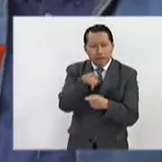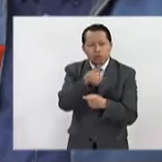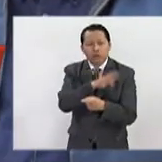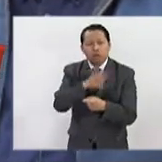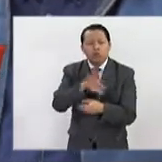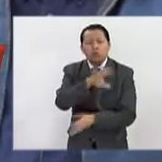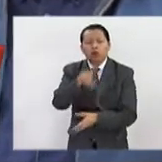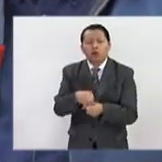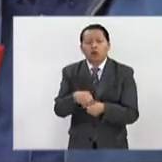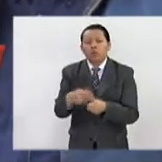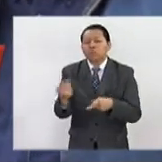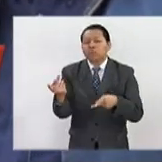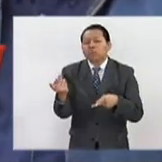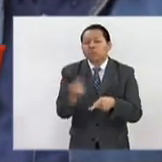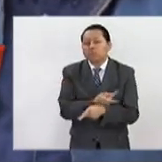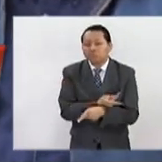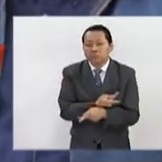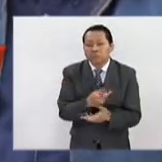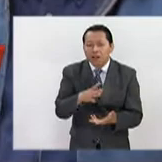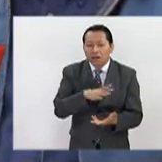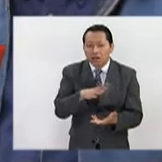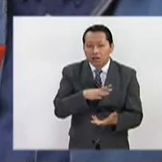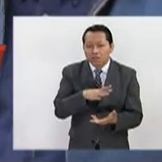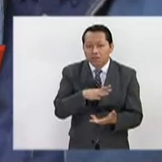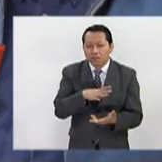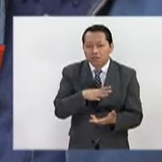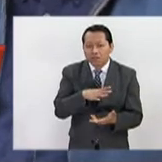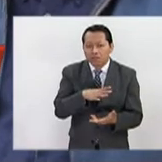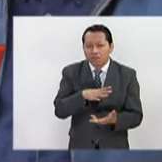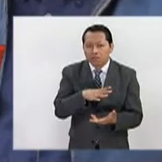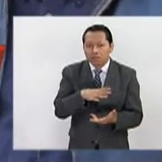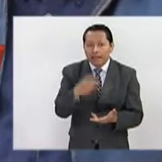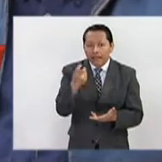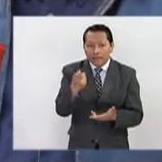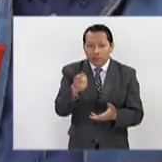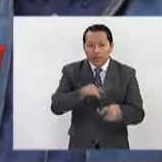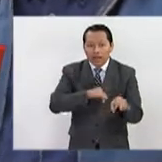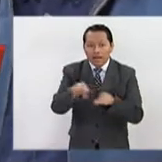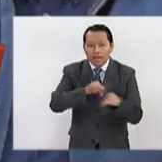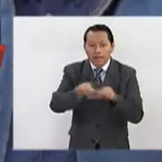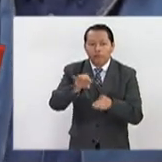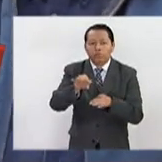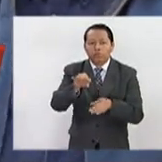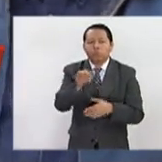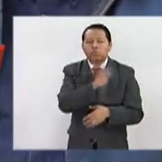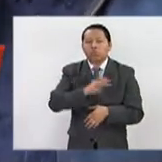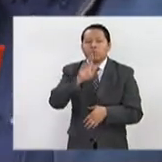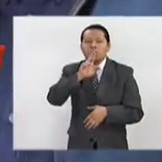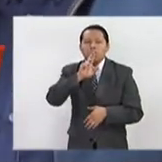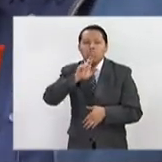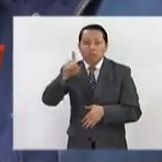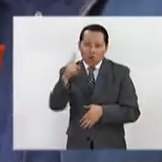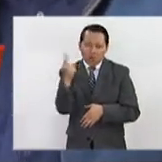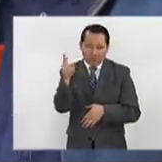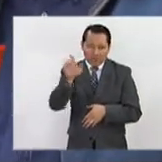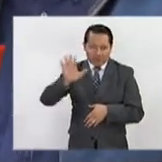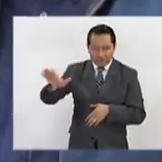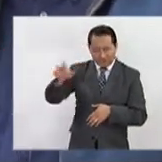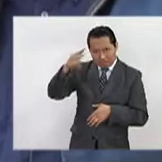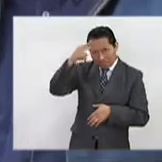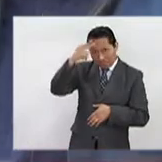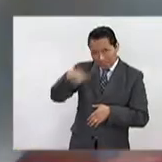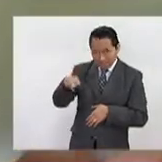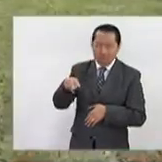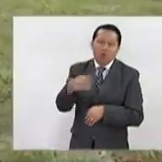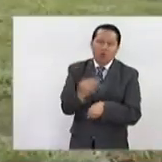mean, their income from this job is considerably higher than they could do likewise in